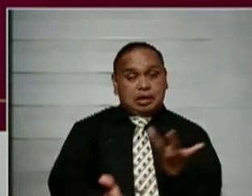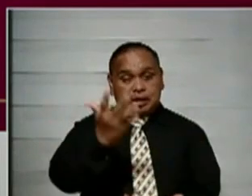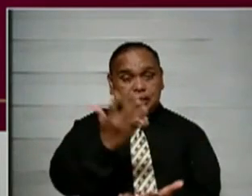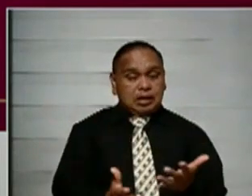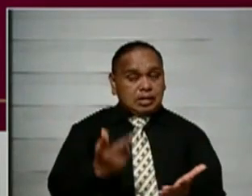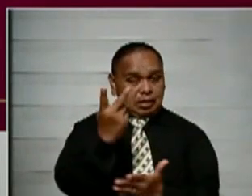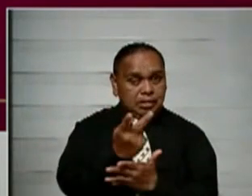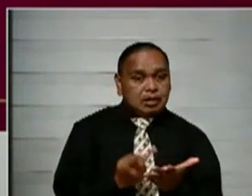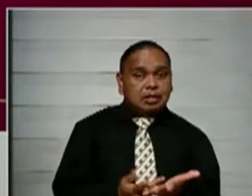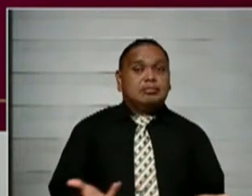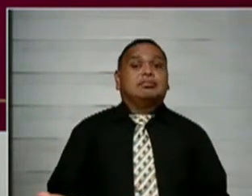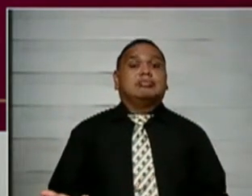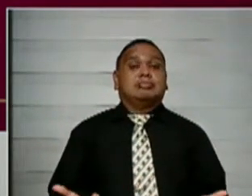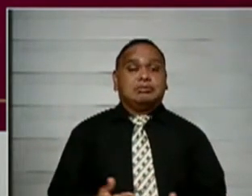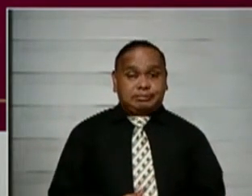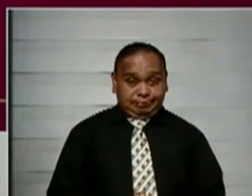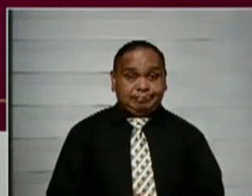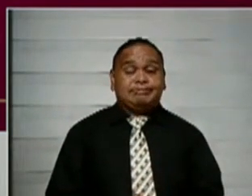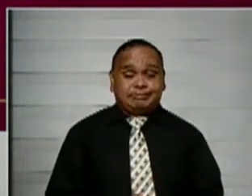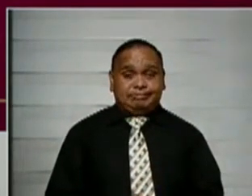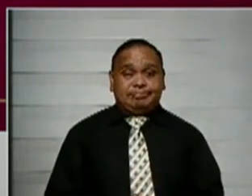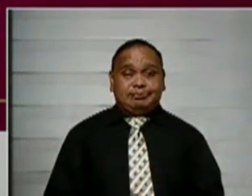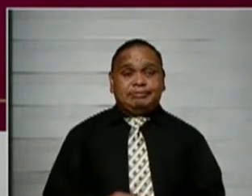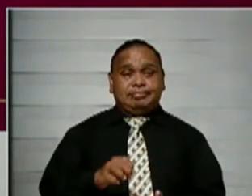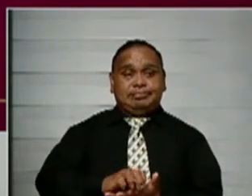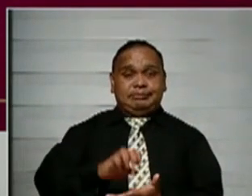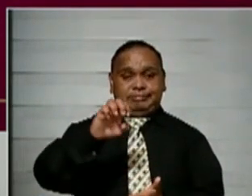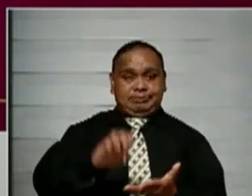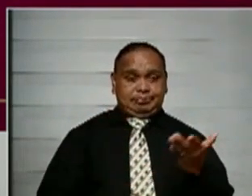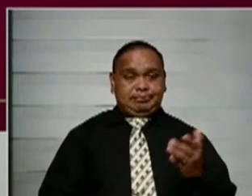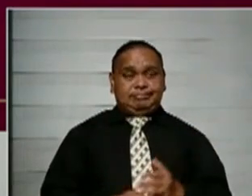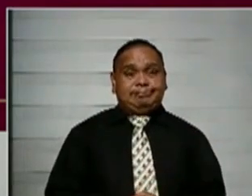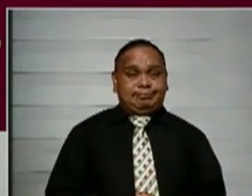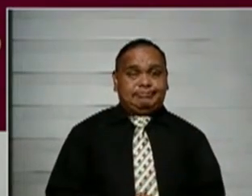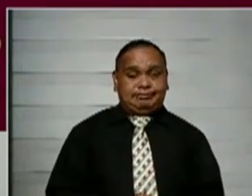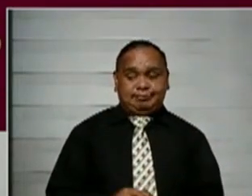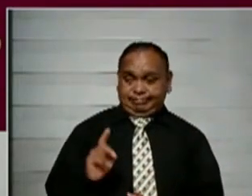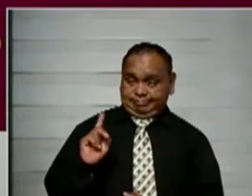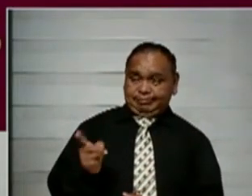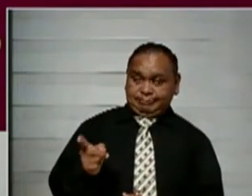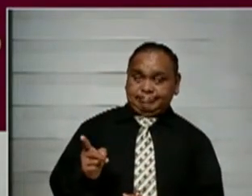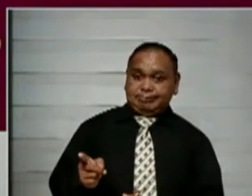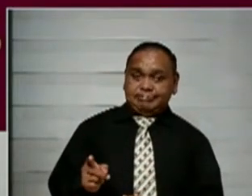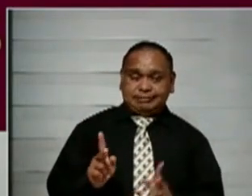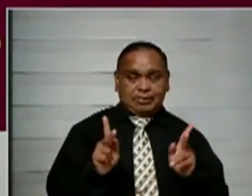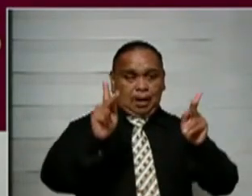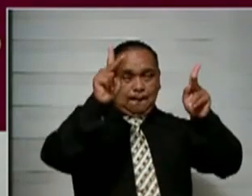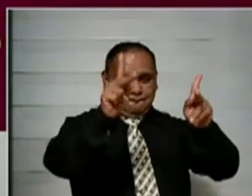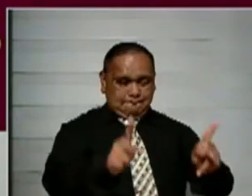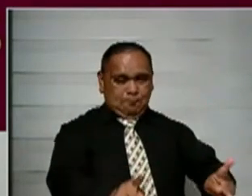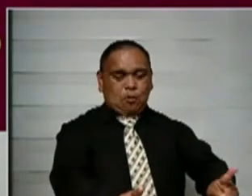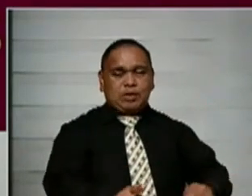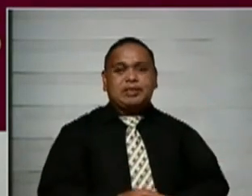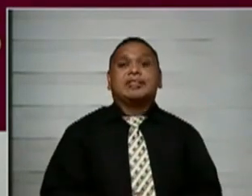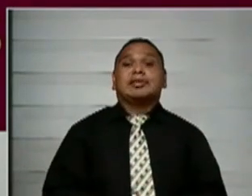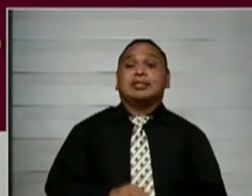no, que... Y hay además la propia ICA, que recordemos tuvo que ver con la cuestión del Puente de la Unidad, le hace depósitos